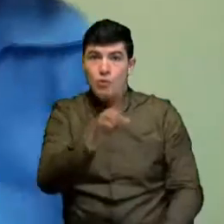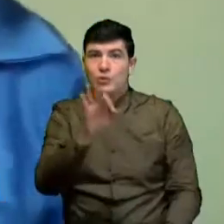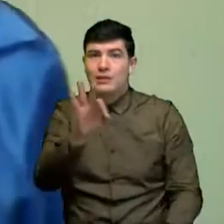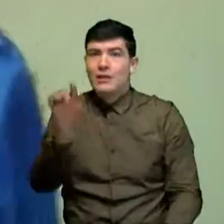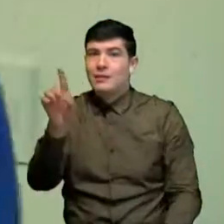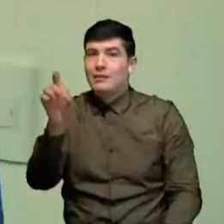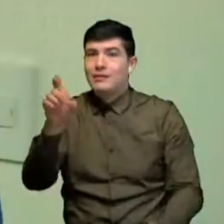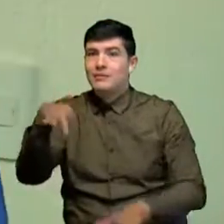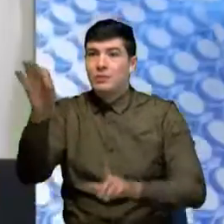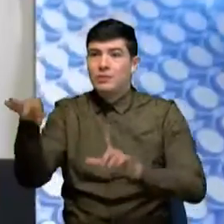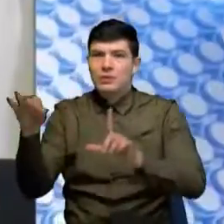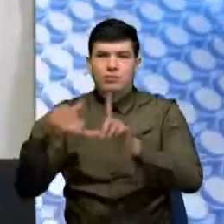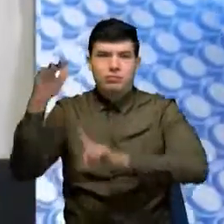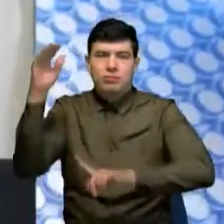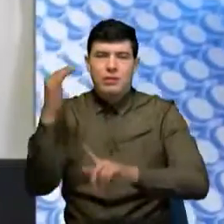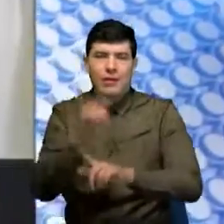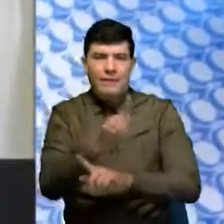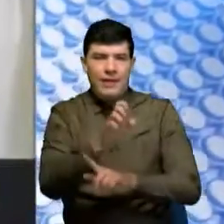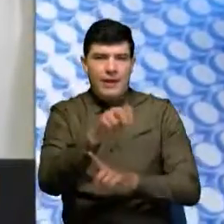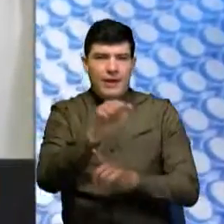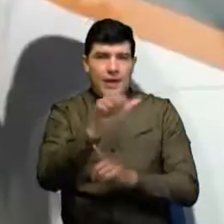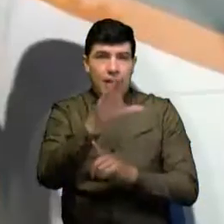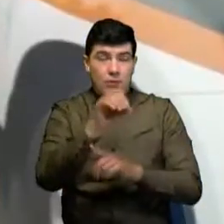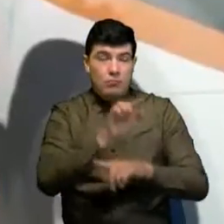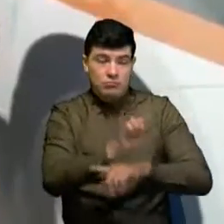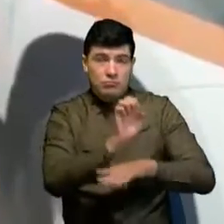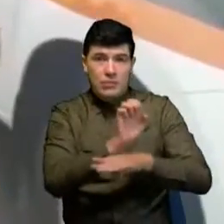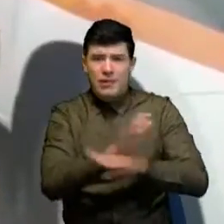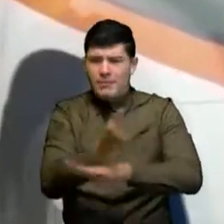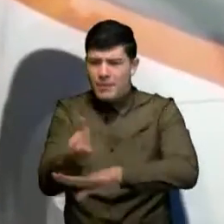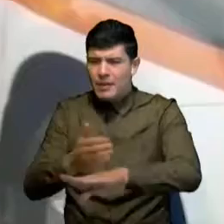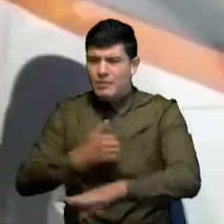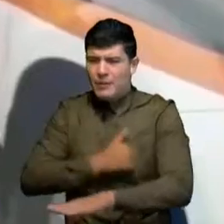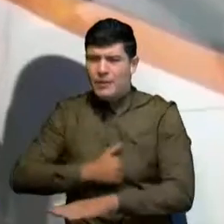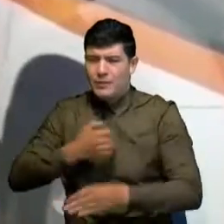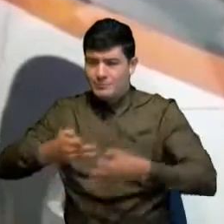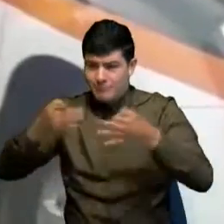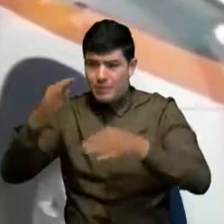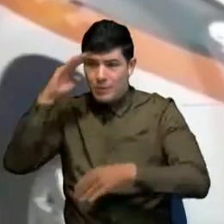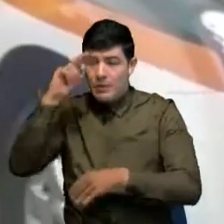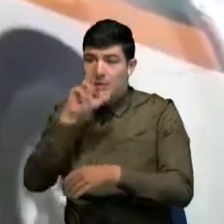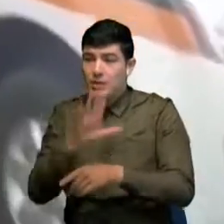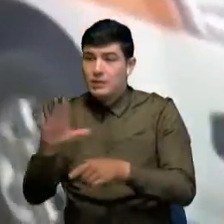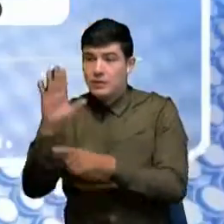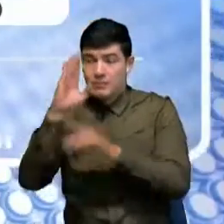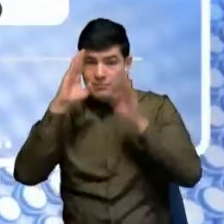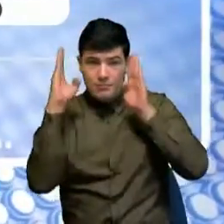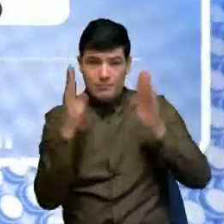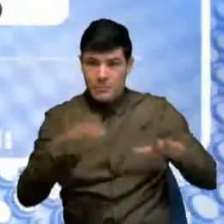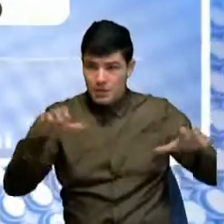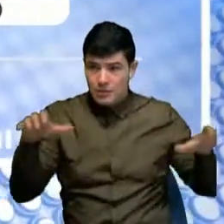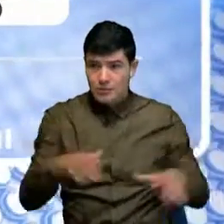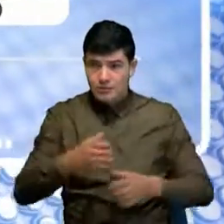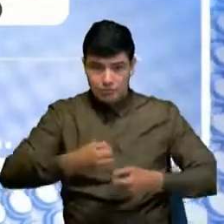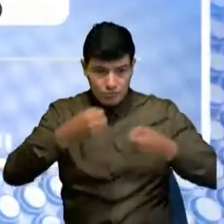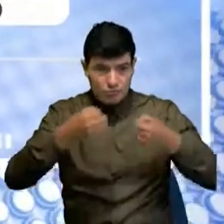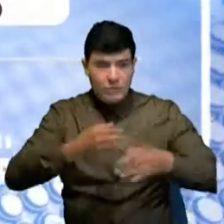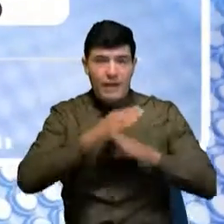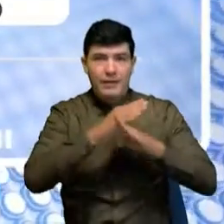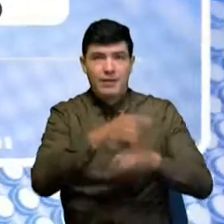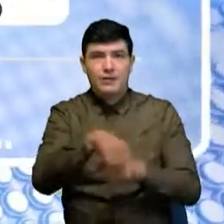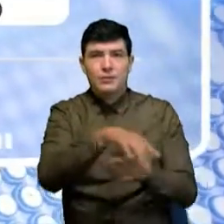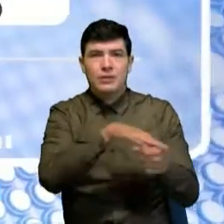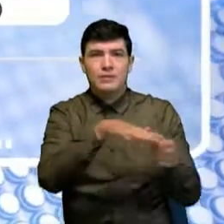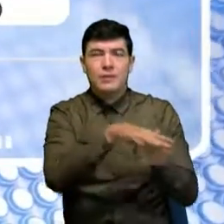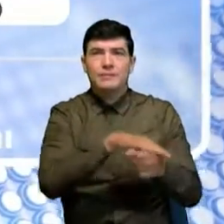136%. Fenalco pide mayor efectividad de las autoridades para contrarrestar este delito. Porque la policía fiscal y aduanera, nosotros